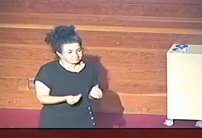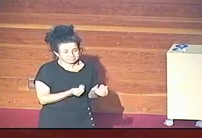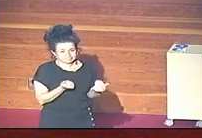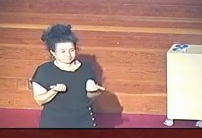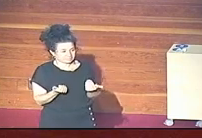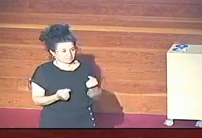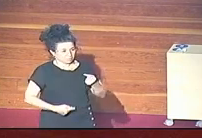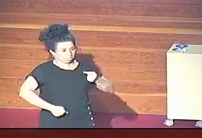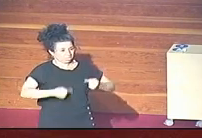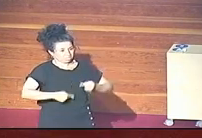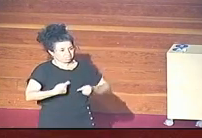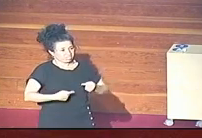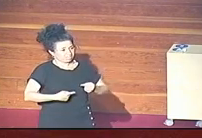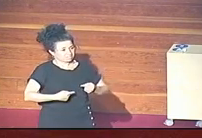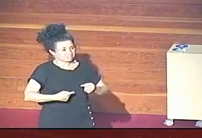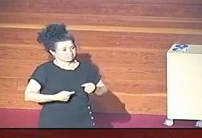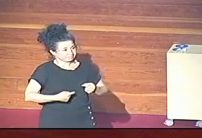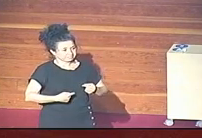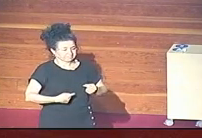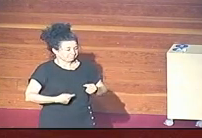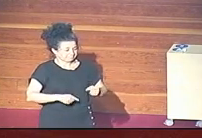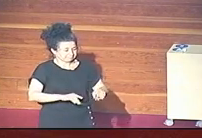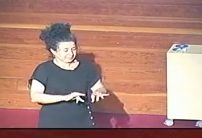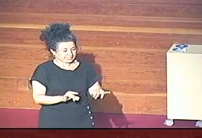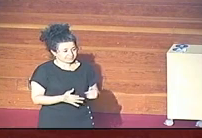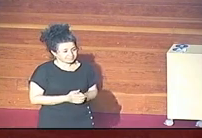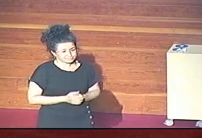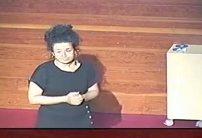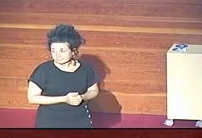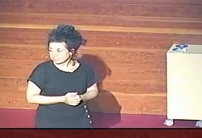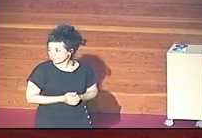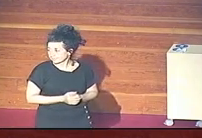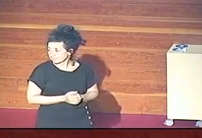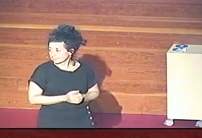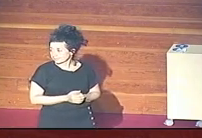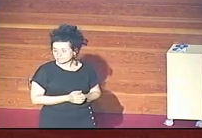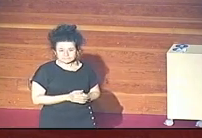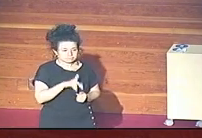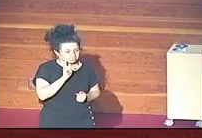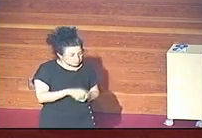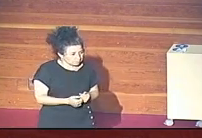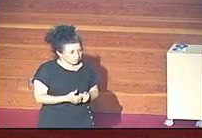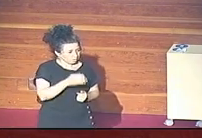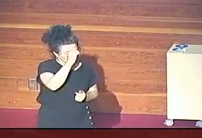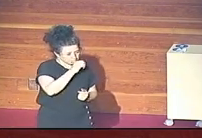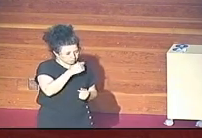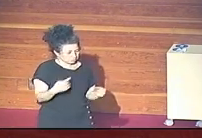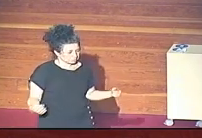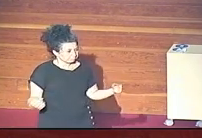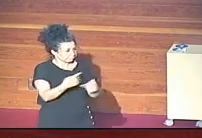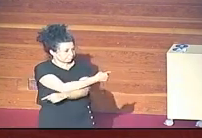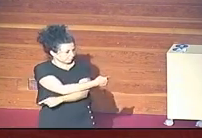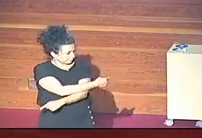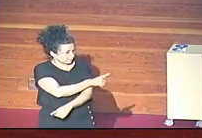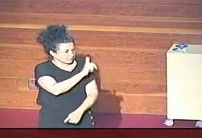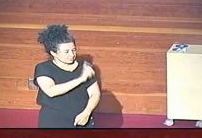discusiones que que no llevan a ningún lado y luego bueno pues ahí polarizaciones hay gente que ya está con